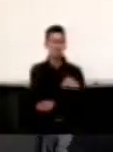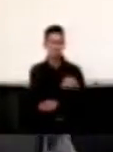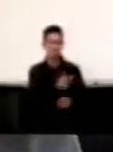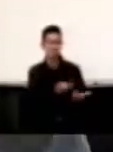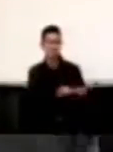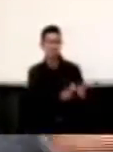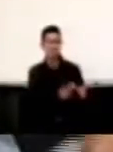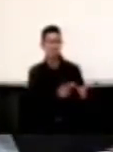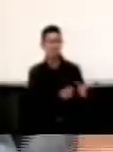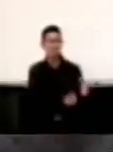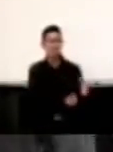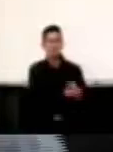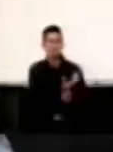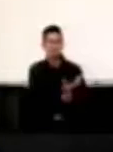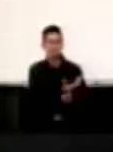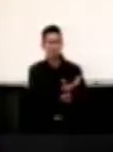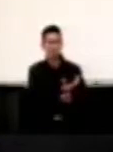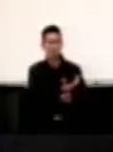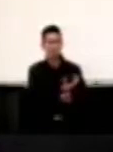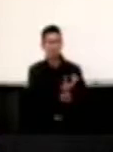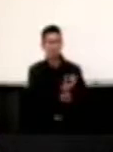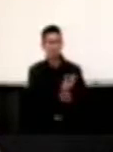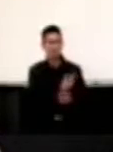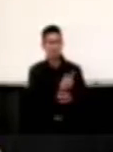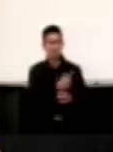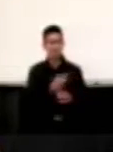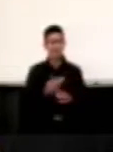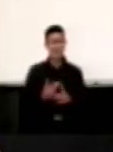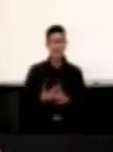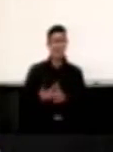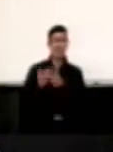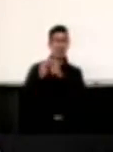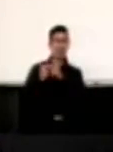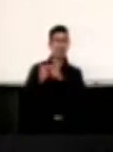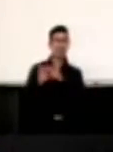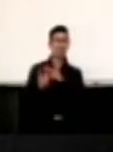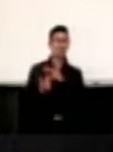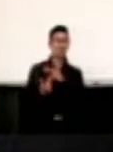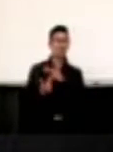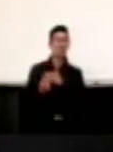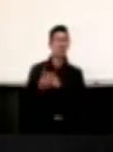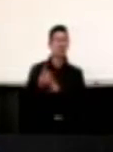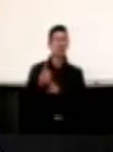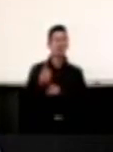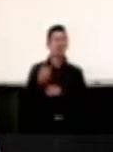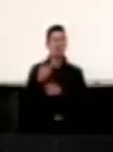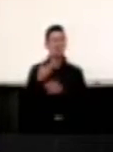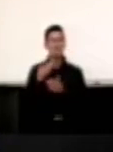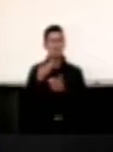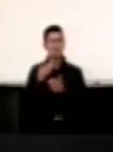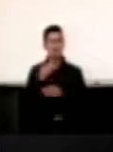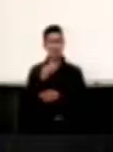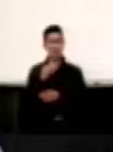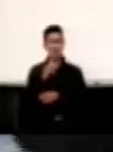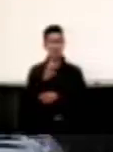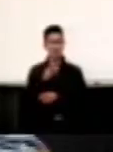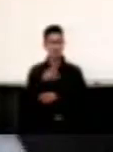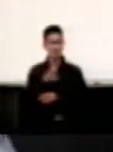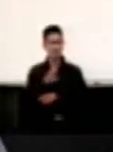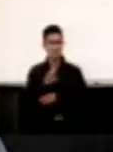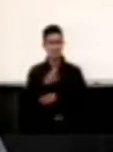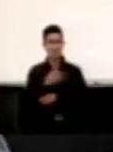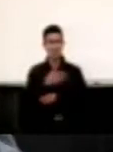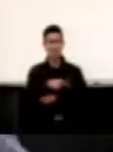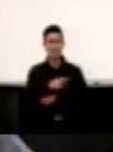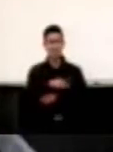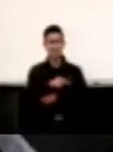Todos los gobiernos desde el 97 hasta todavía el último periodo del Peña Nieto eran, y lo señala